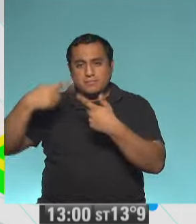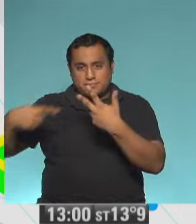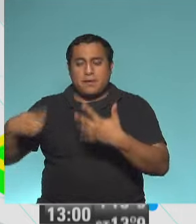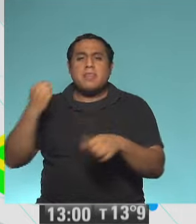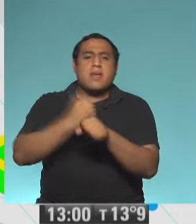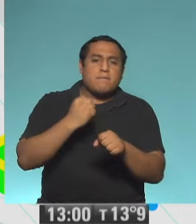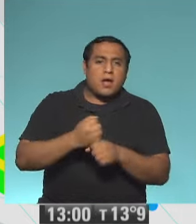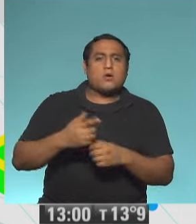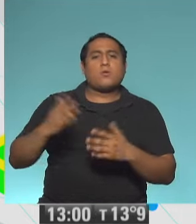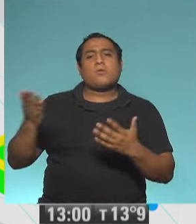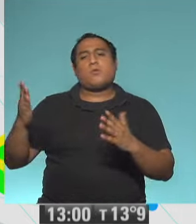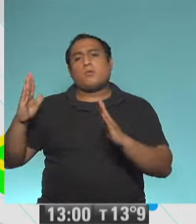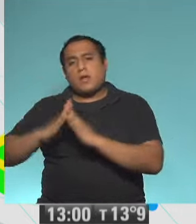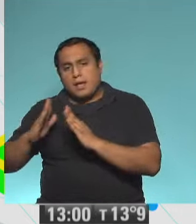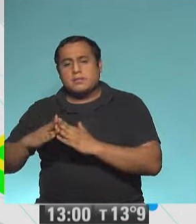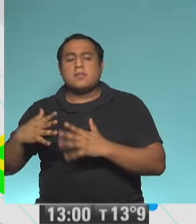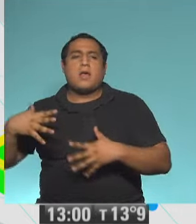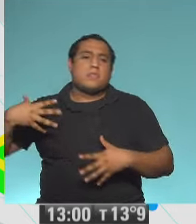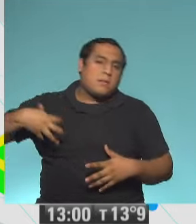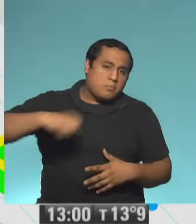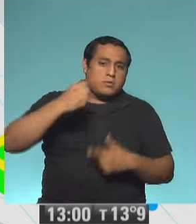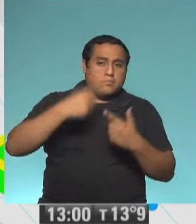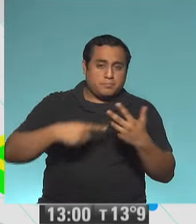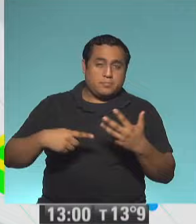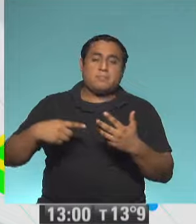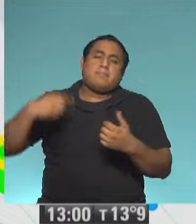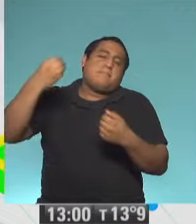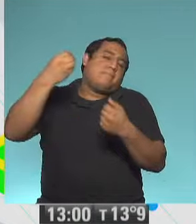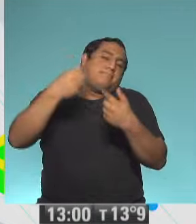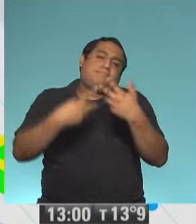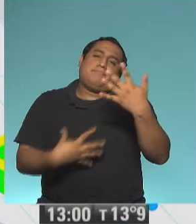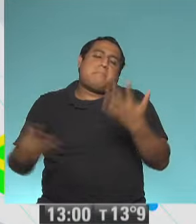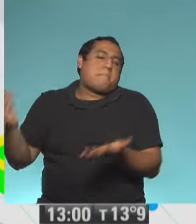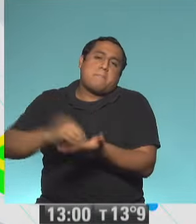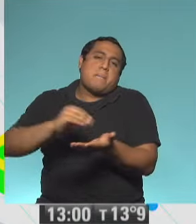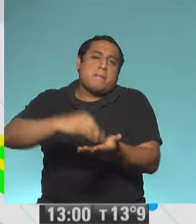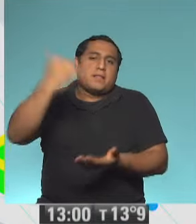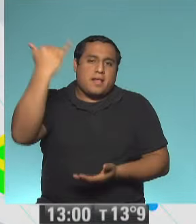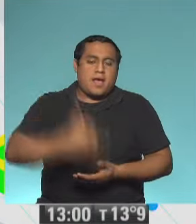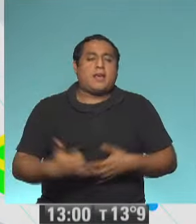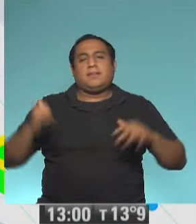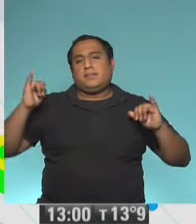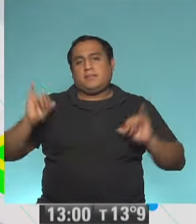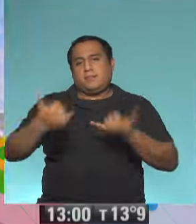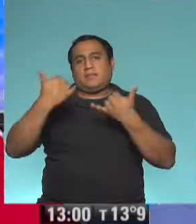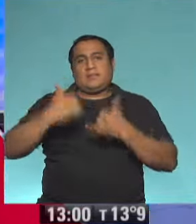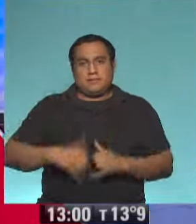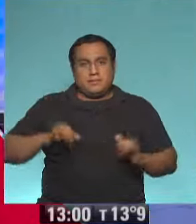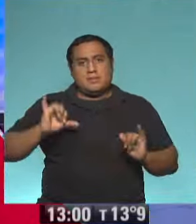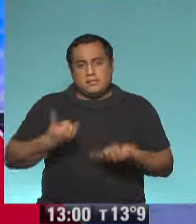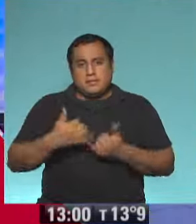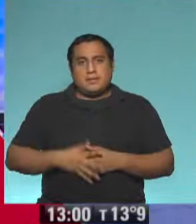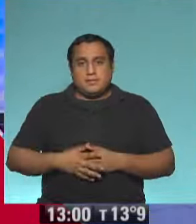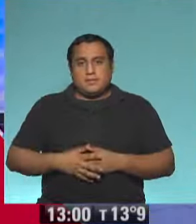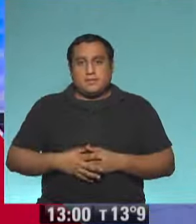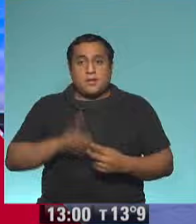de trabajo, de vivienda, de transportes, todas estas y más. ¡Todas estas y más! ¡Claro que sí! Bueno. ¡Claro que sí!